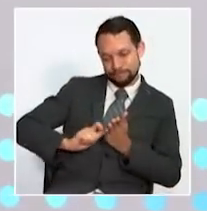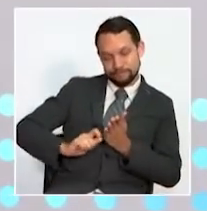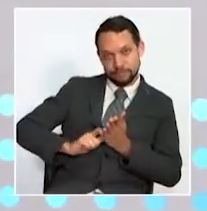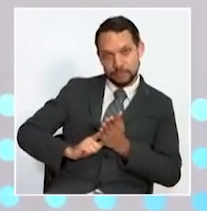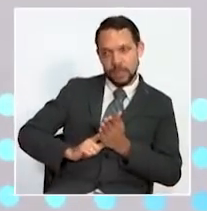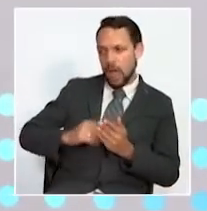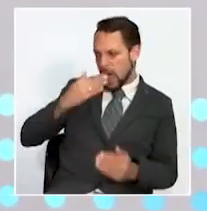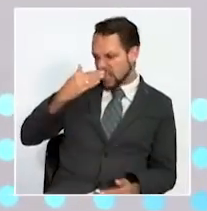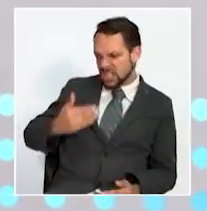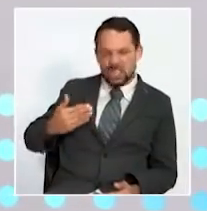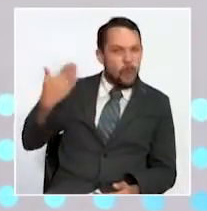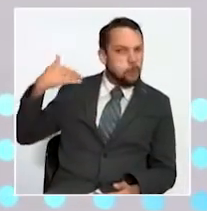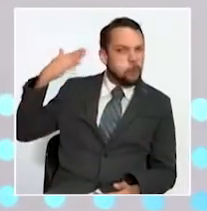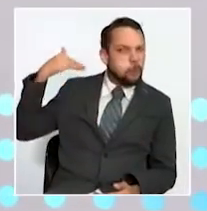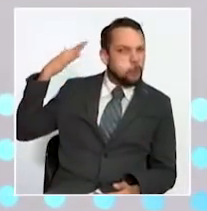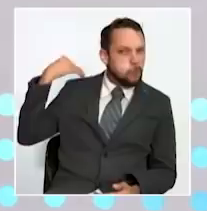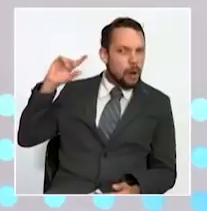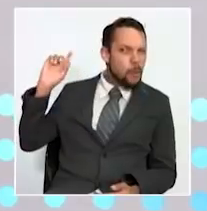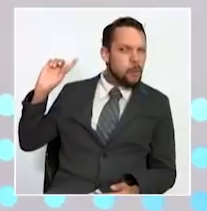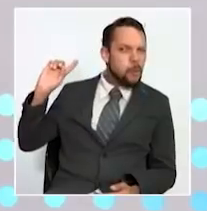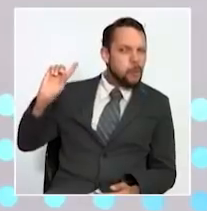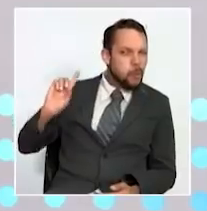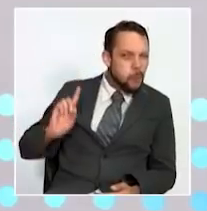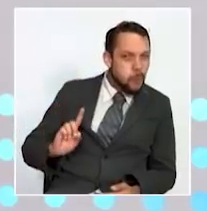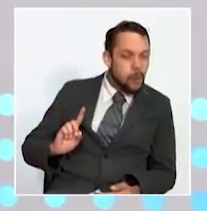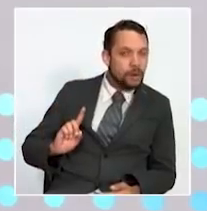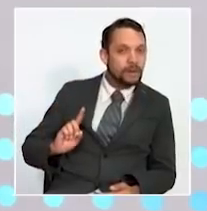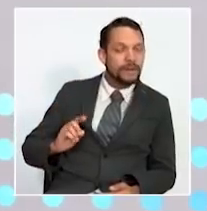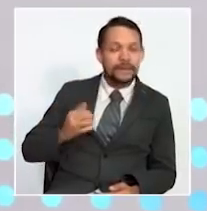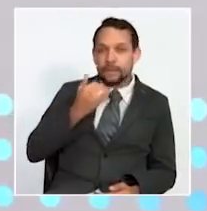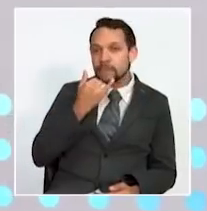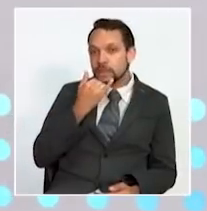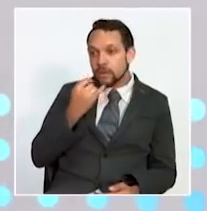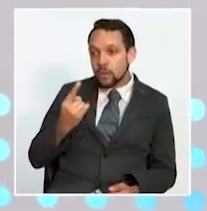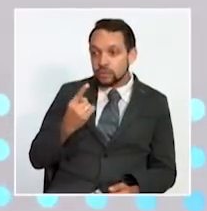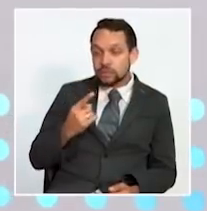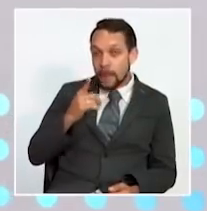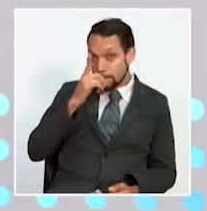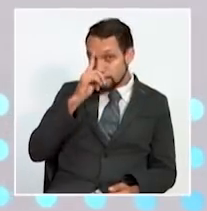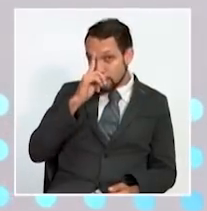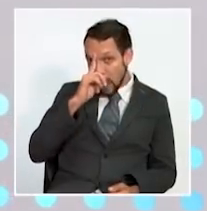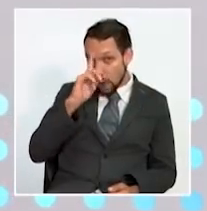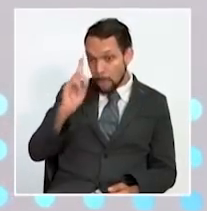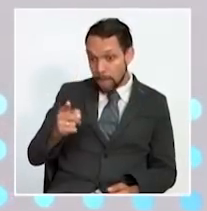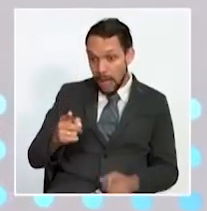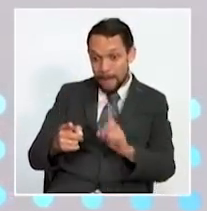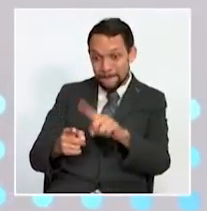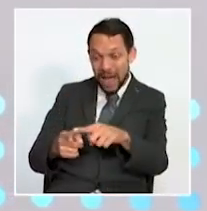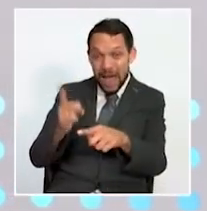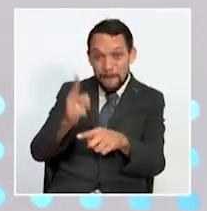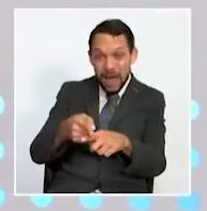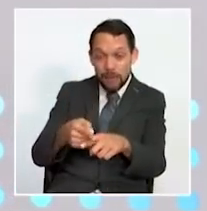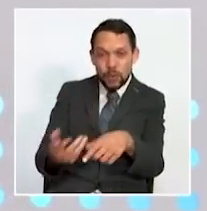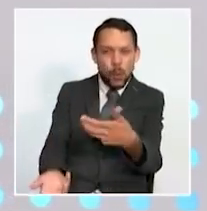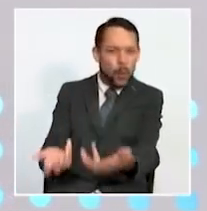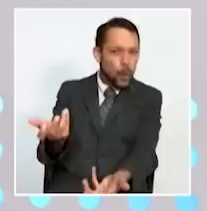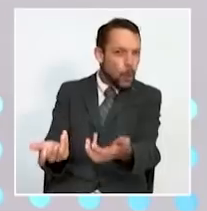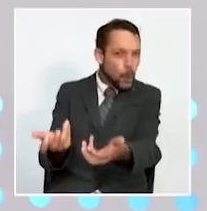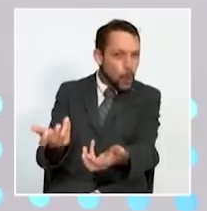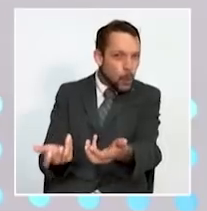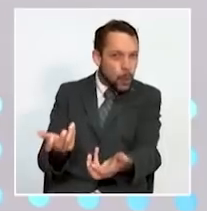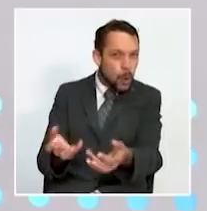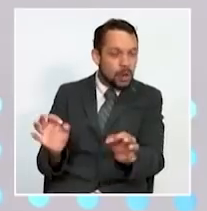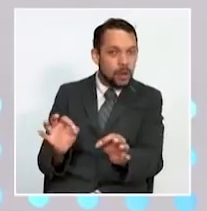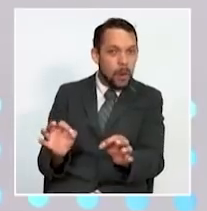niña, bueno, ¿qué ha pasado en el transcurso de vida? Señora, ¿usted cocinó con leña? ¿Usted cocinó con carbón? ¿Usted cocinó